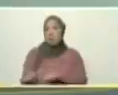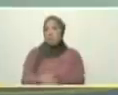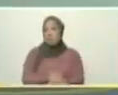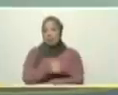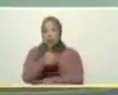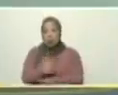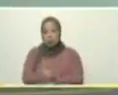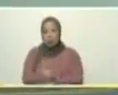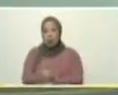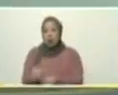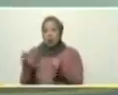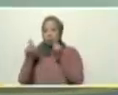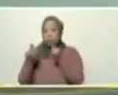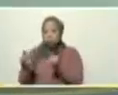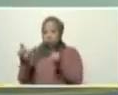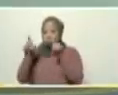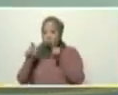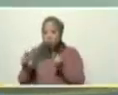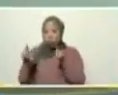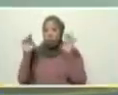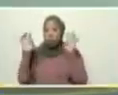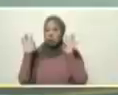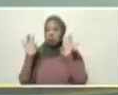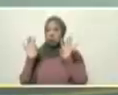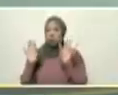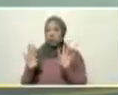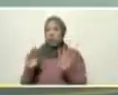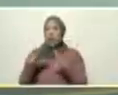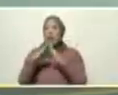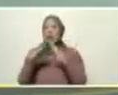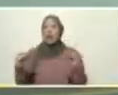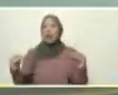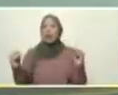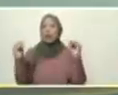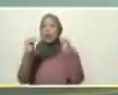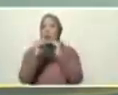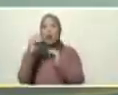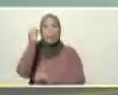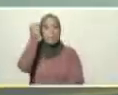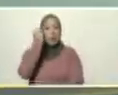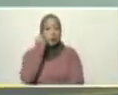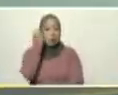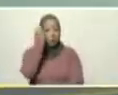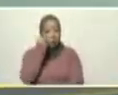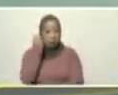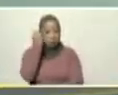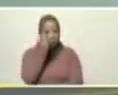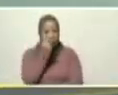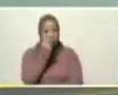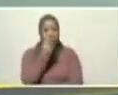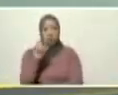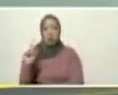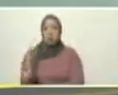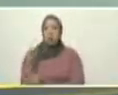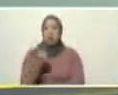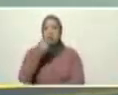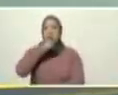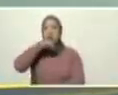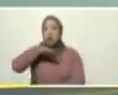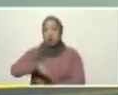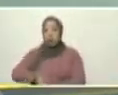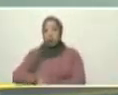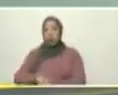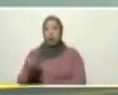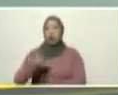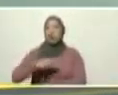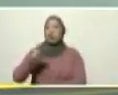a la sociedad, eso se demostró el 11 de abril, que fue el primer golpe mediático de la historia.